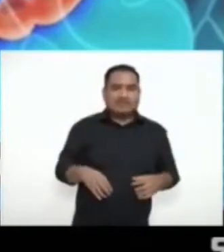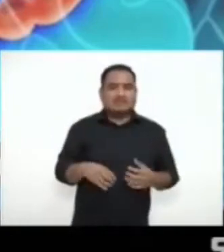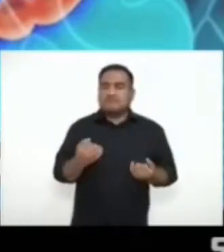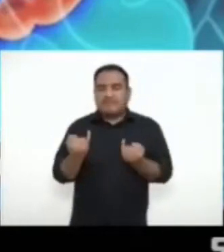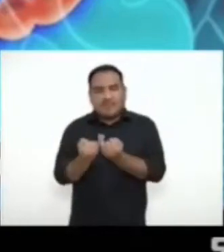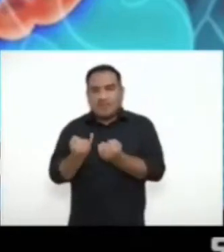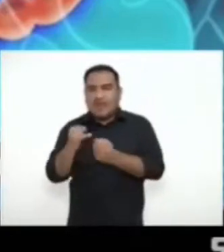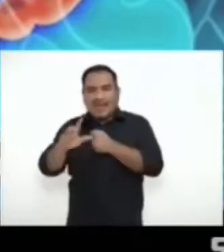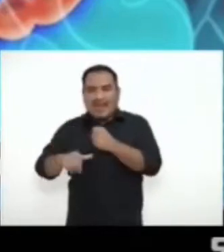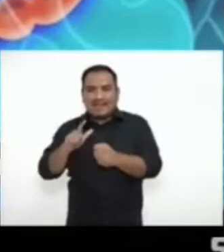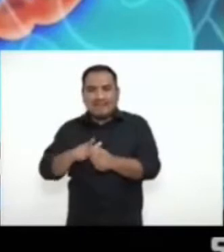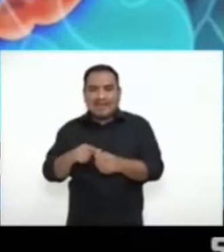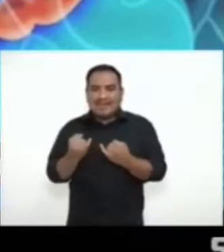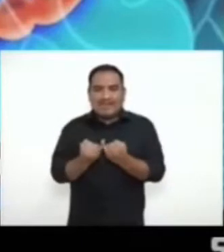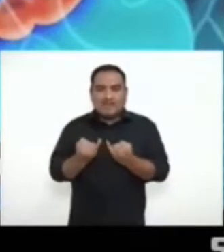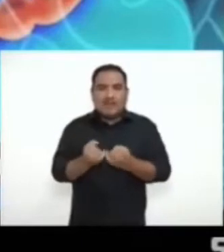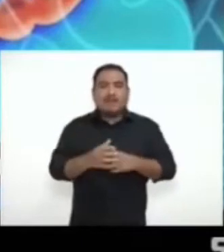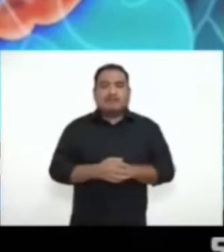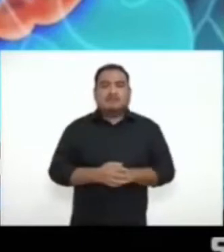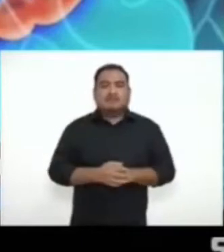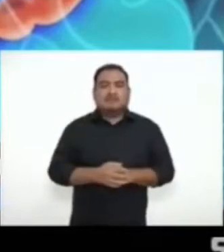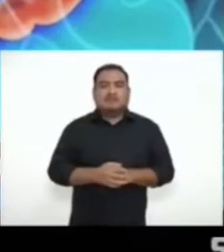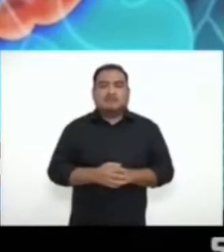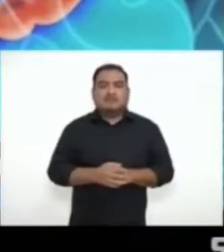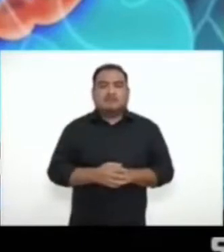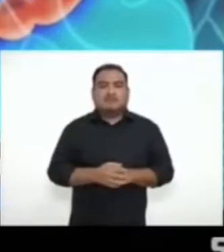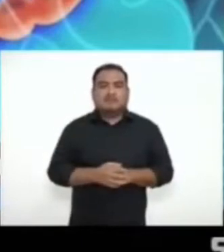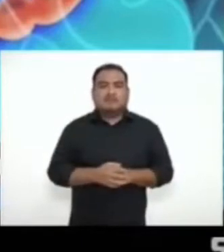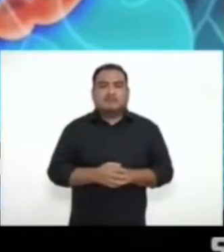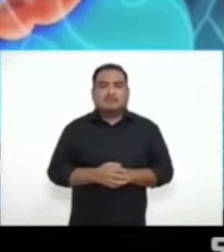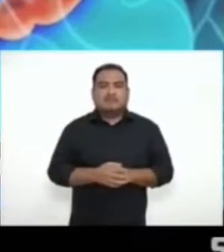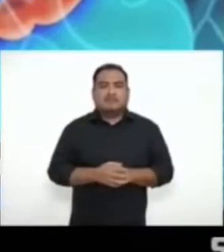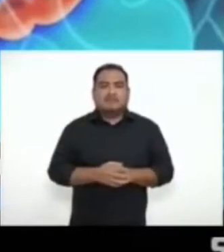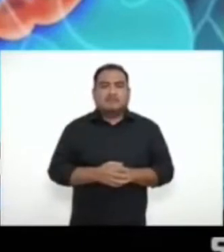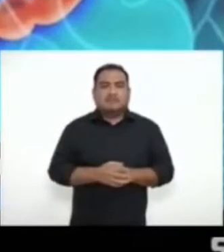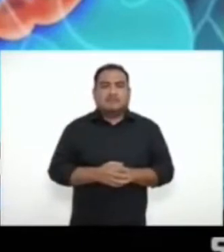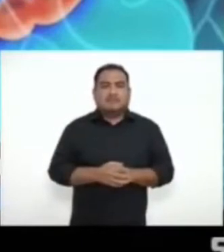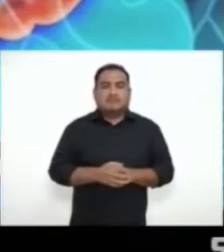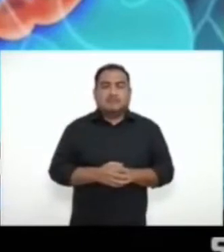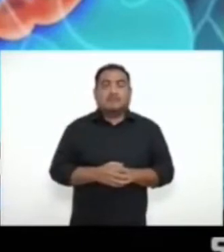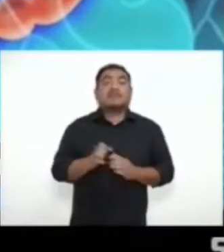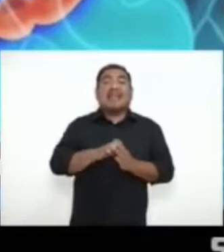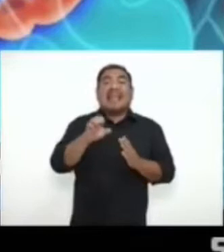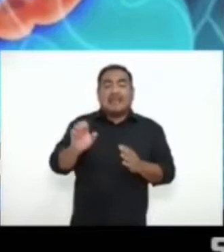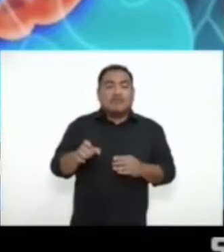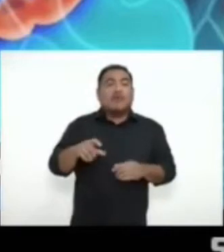si escuchan un trueno, para ellos es importante